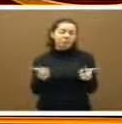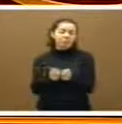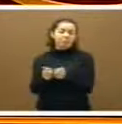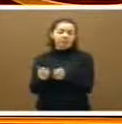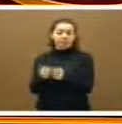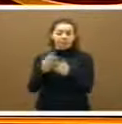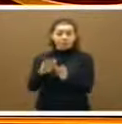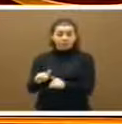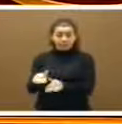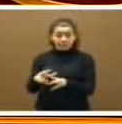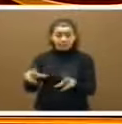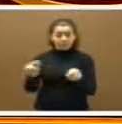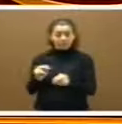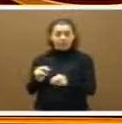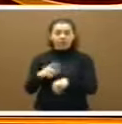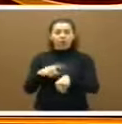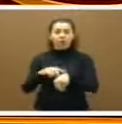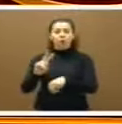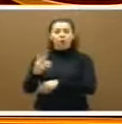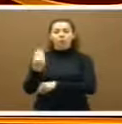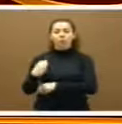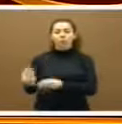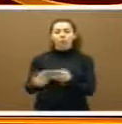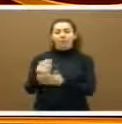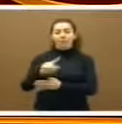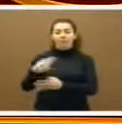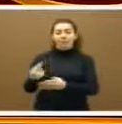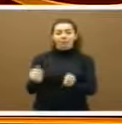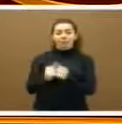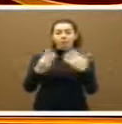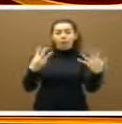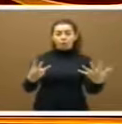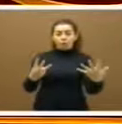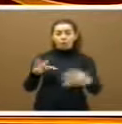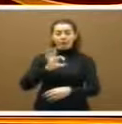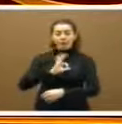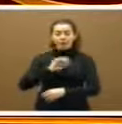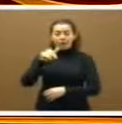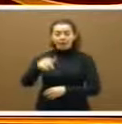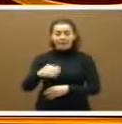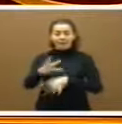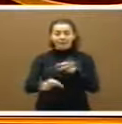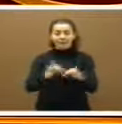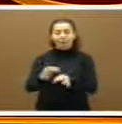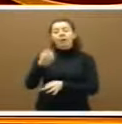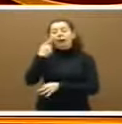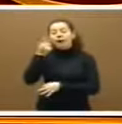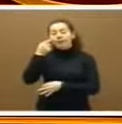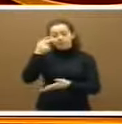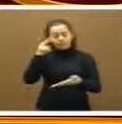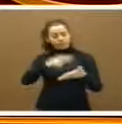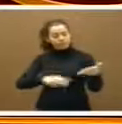horas de ese mismo día. El día 28 de enero la mesa de la Asamblea conoce los recursos de reconsideración,